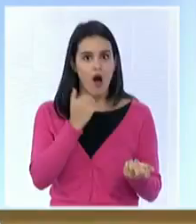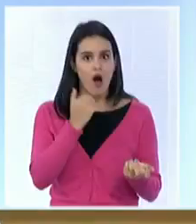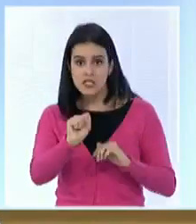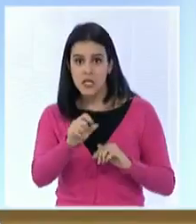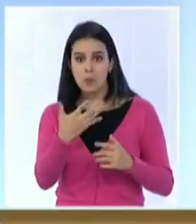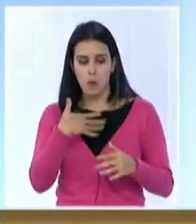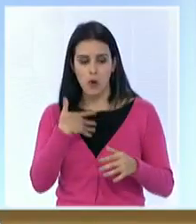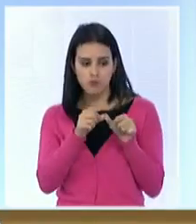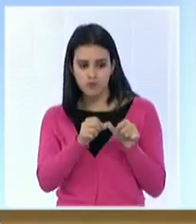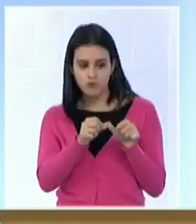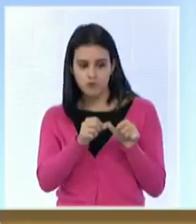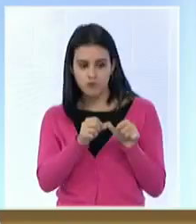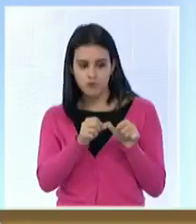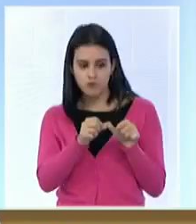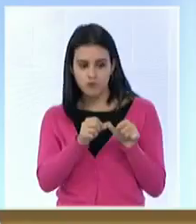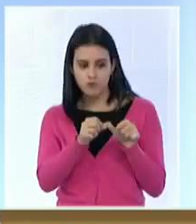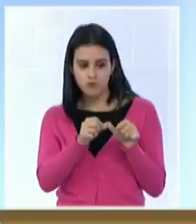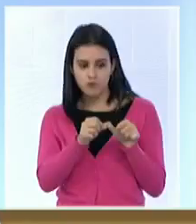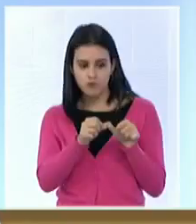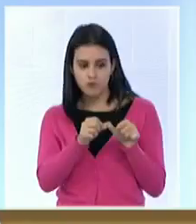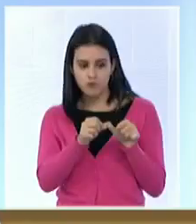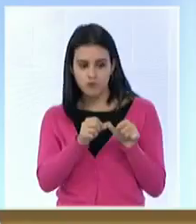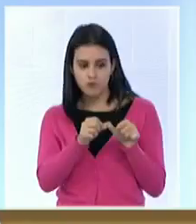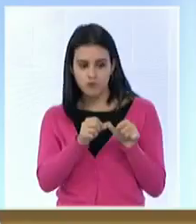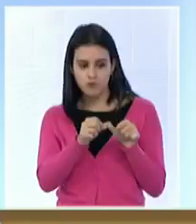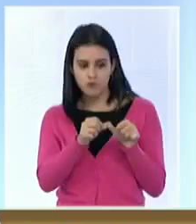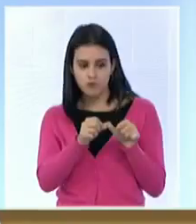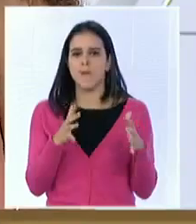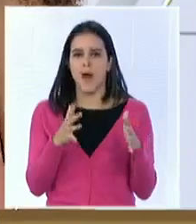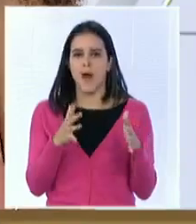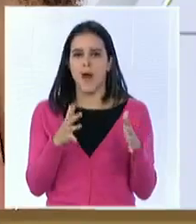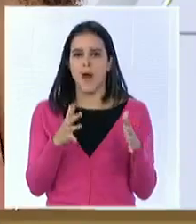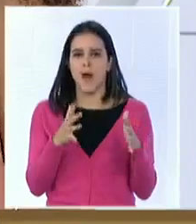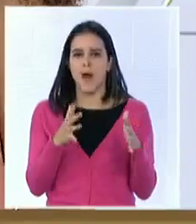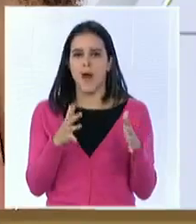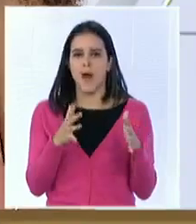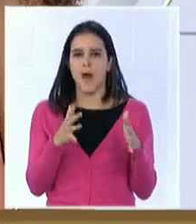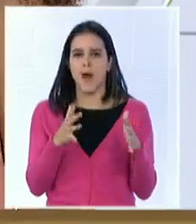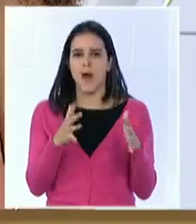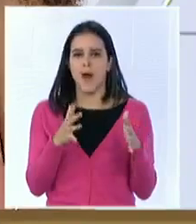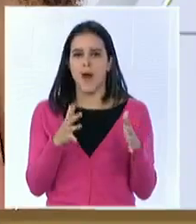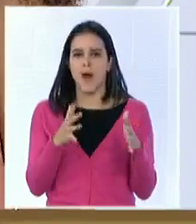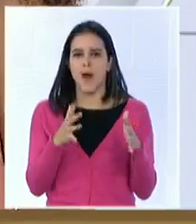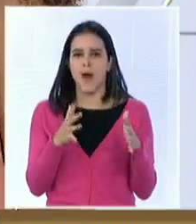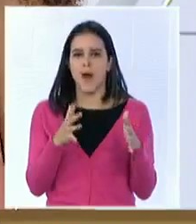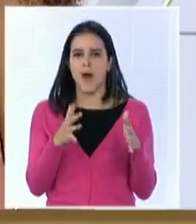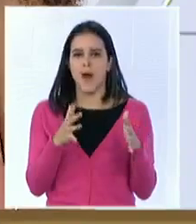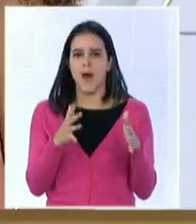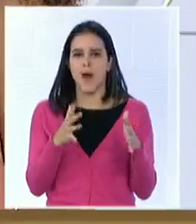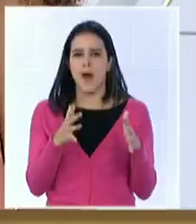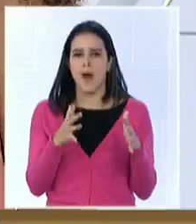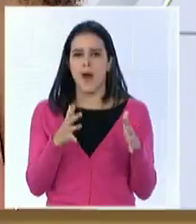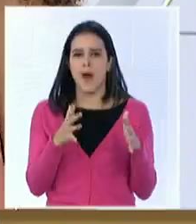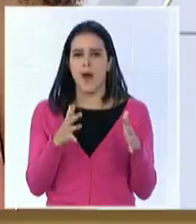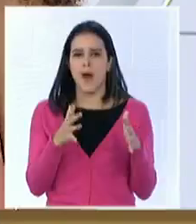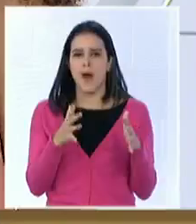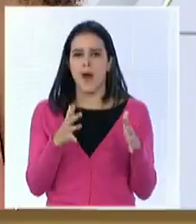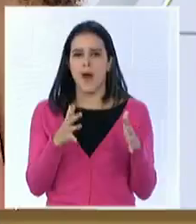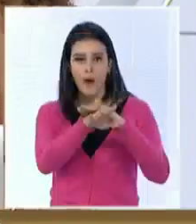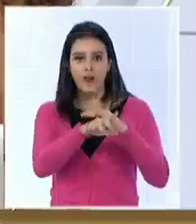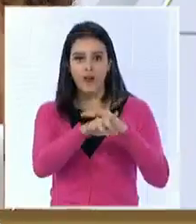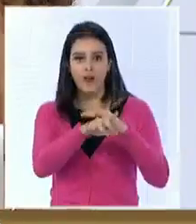más larga para ellos? Sí, fíjate que alrededor de la técnica de congelación de los alimentos hay muchos mitos. Hay personas